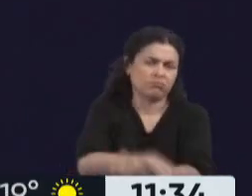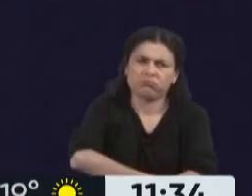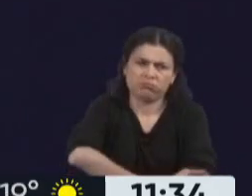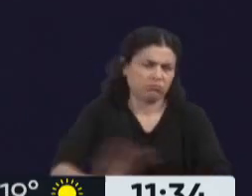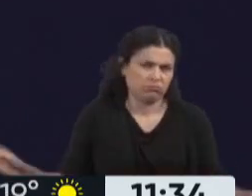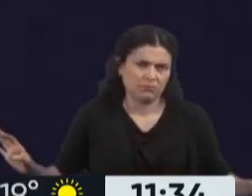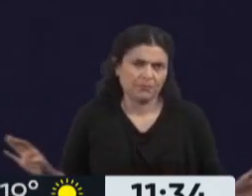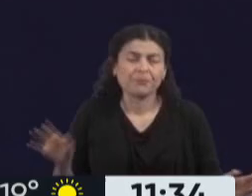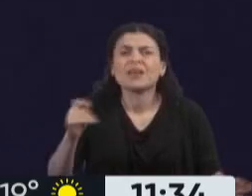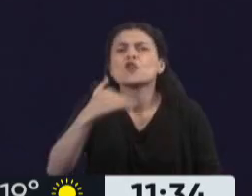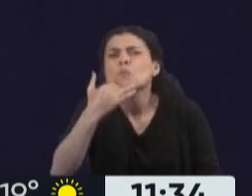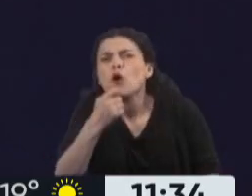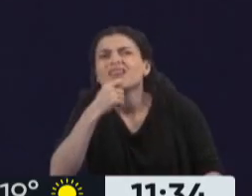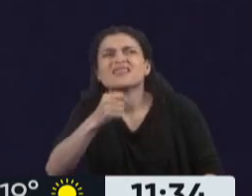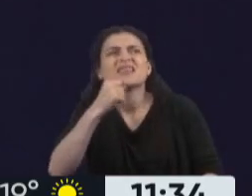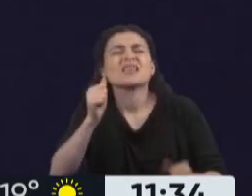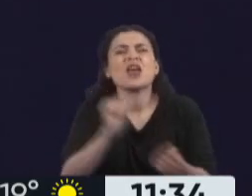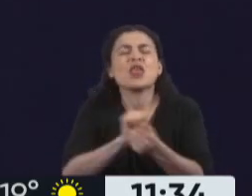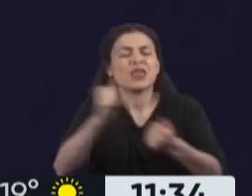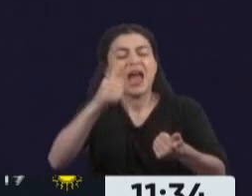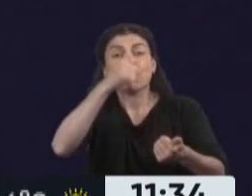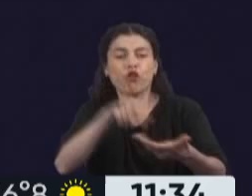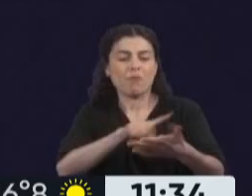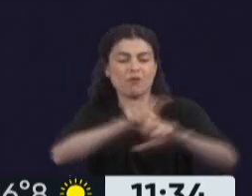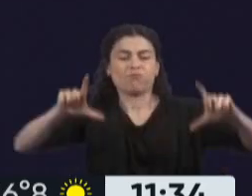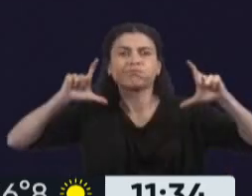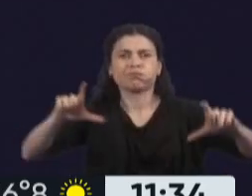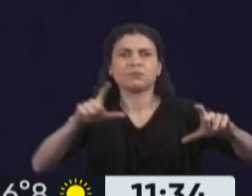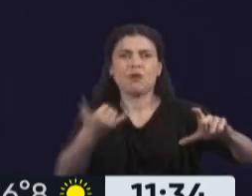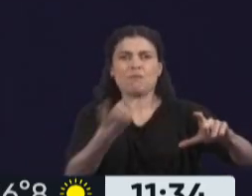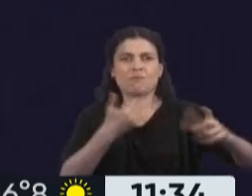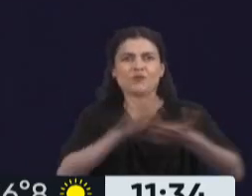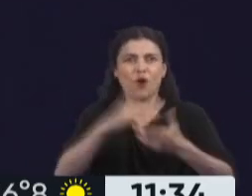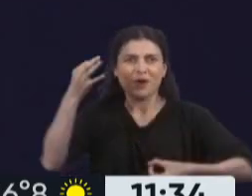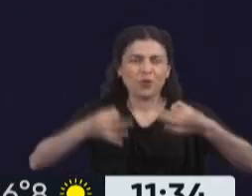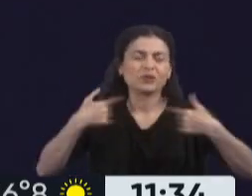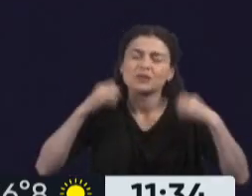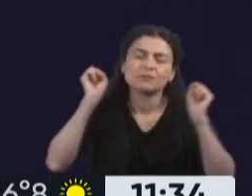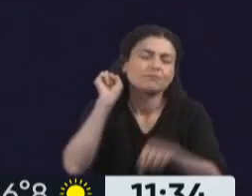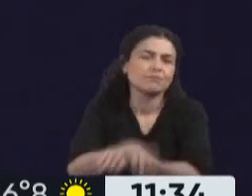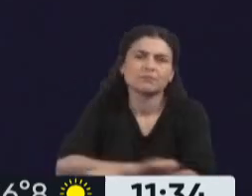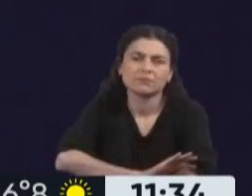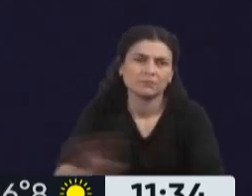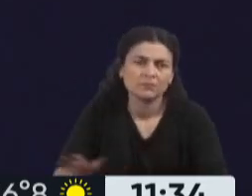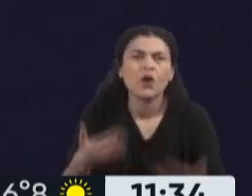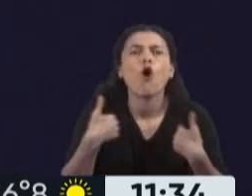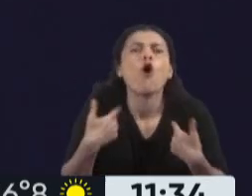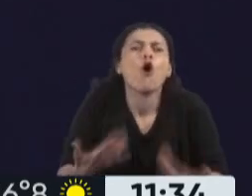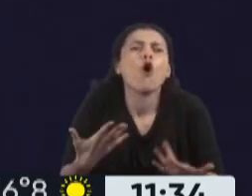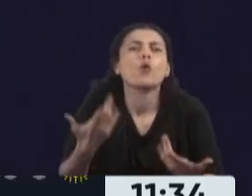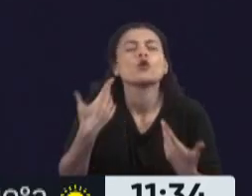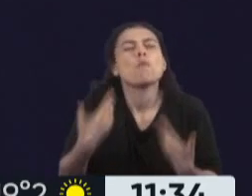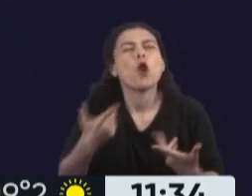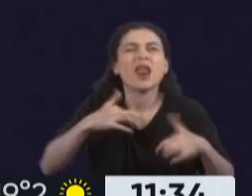sea, no nos importa lo que políticamente se haga con información. Nos molestan, por supuesto, que haya versiones que